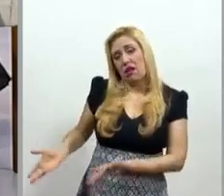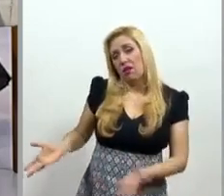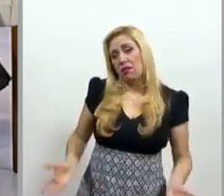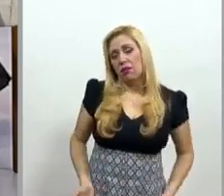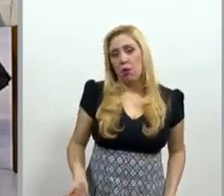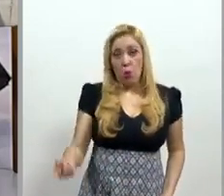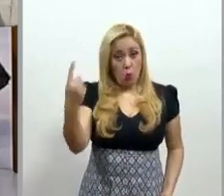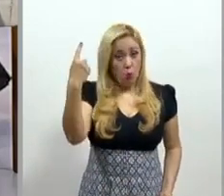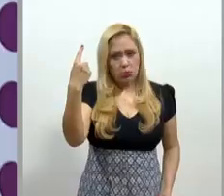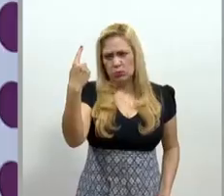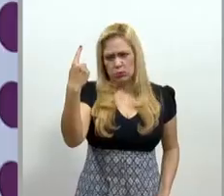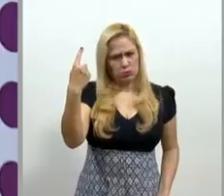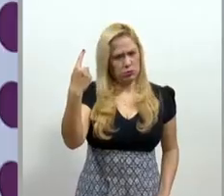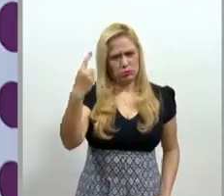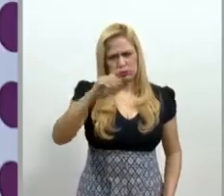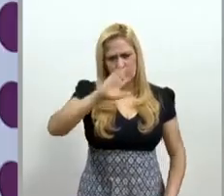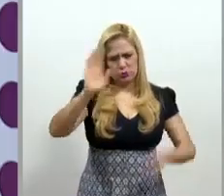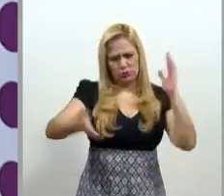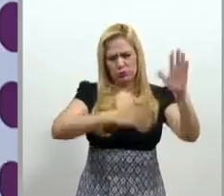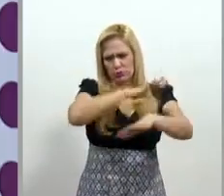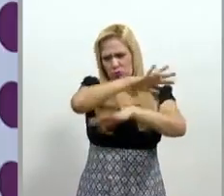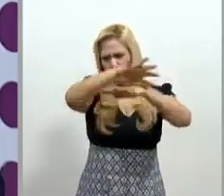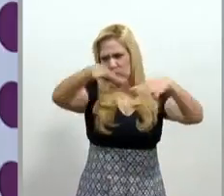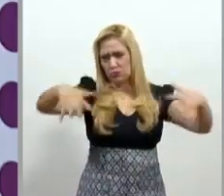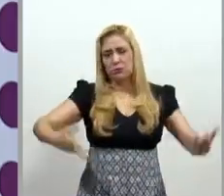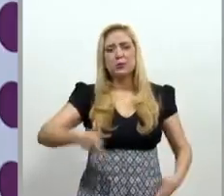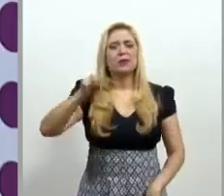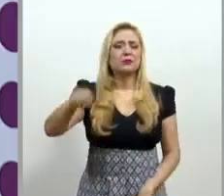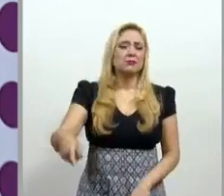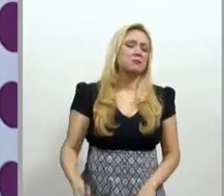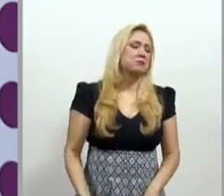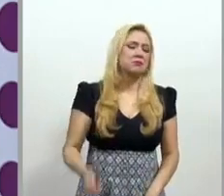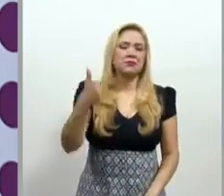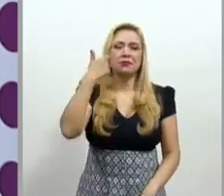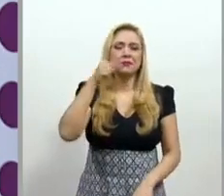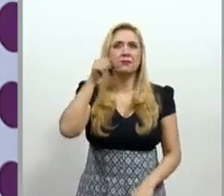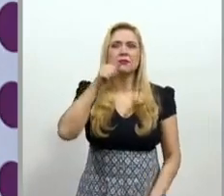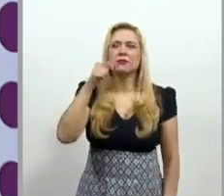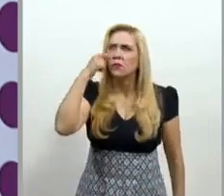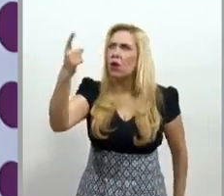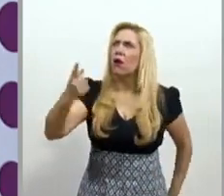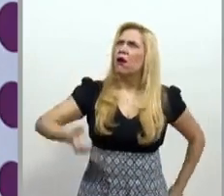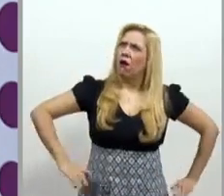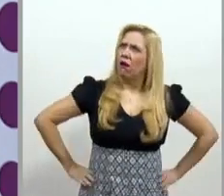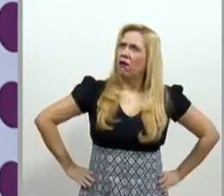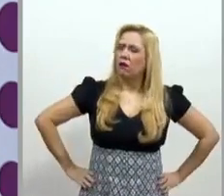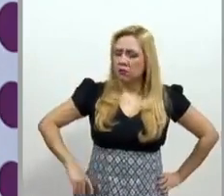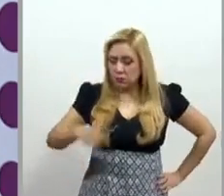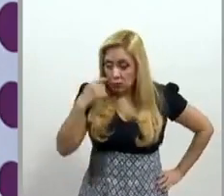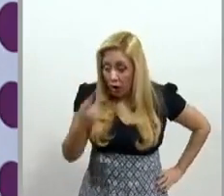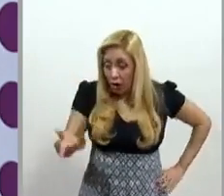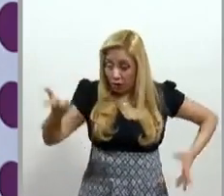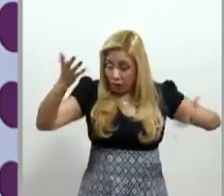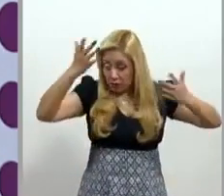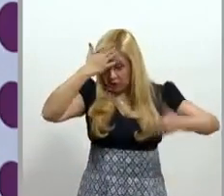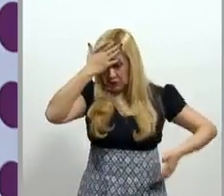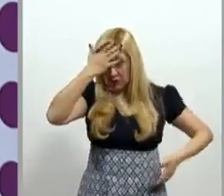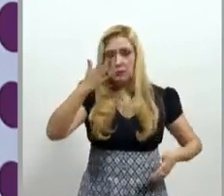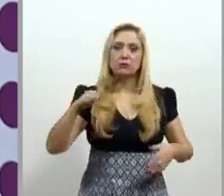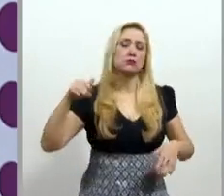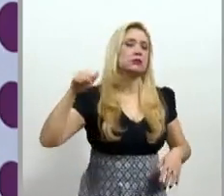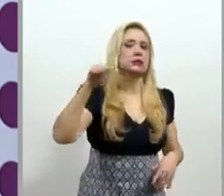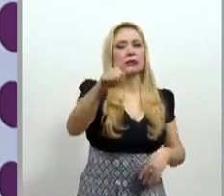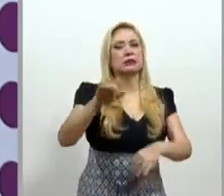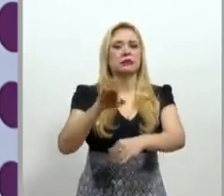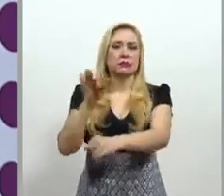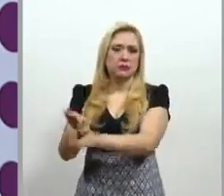supuesto que no son los únicos porque es un problema global, pero van a ser ellos los primeros vigilantes y los primeros interesados en acudir a la defensa. Y si lo planteamos en